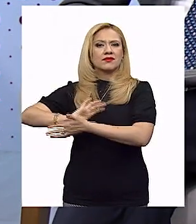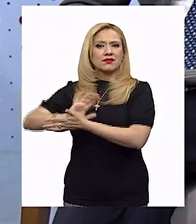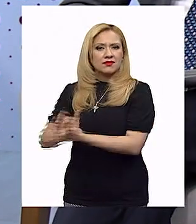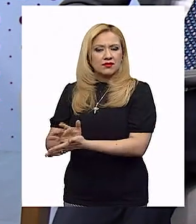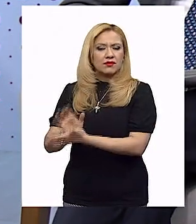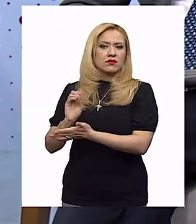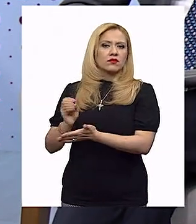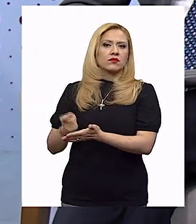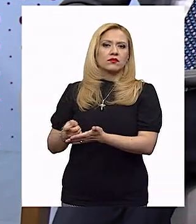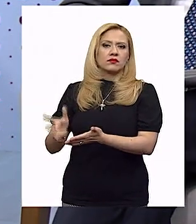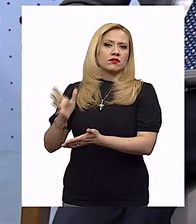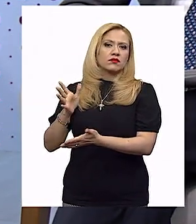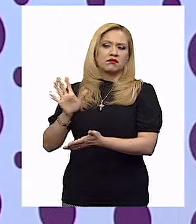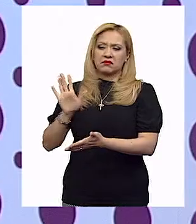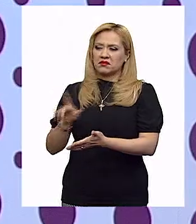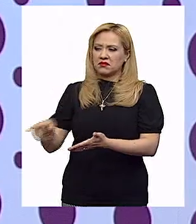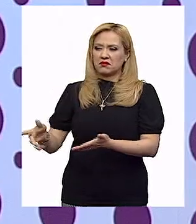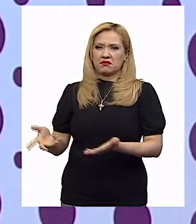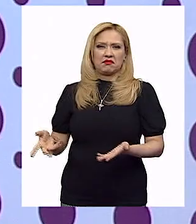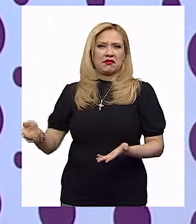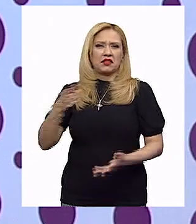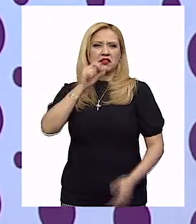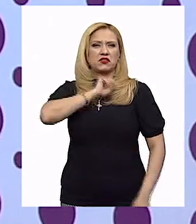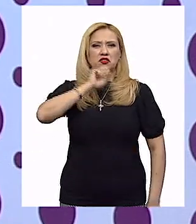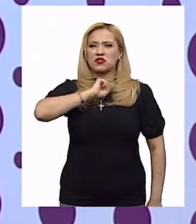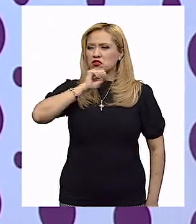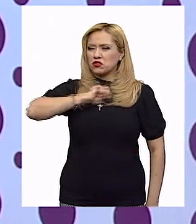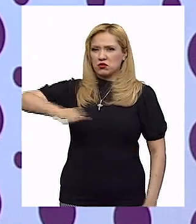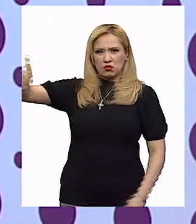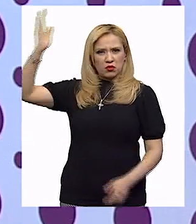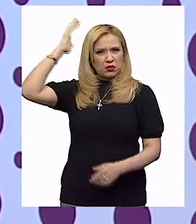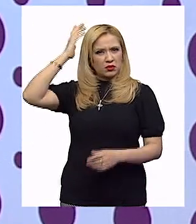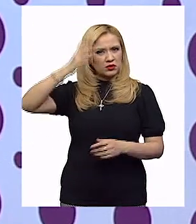porque pueden pues, llamarlos que son delatores, pueden llamarlos que son